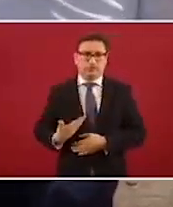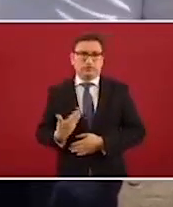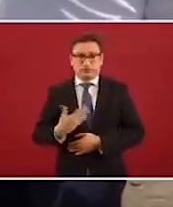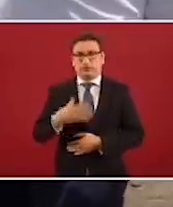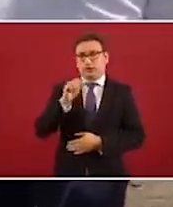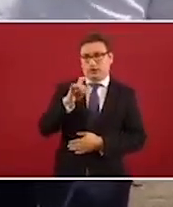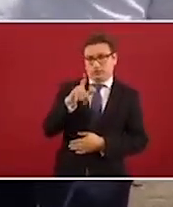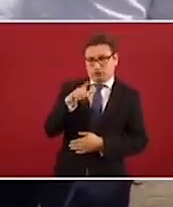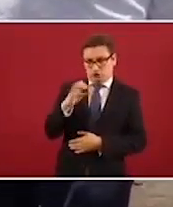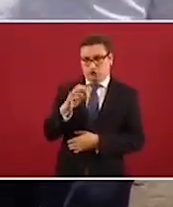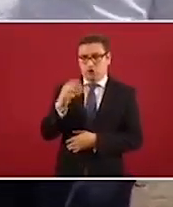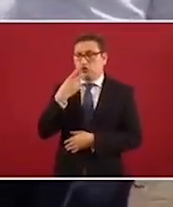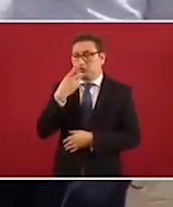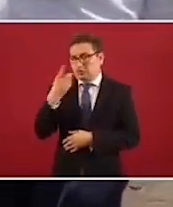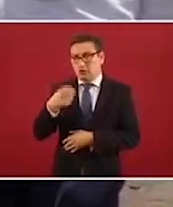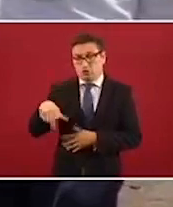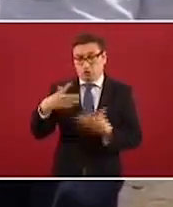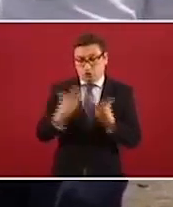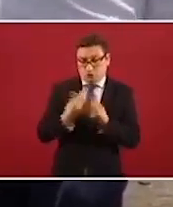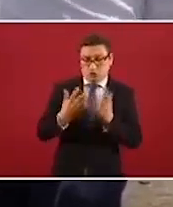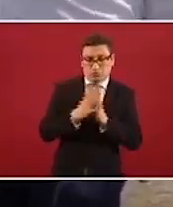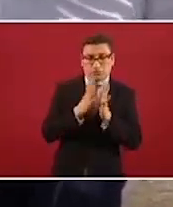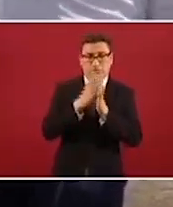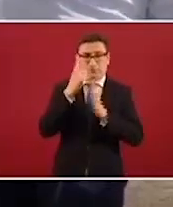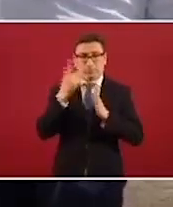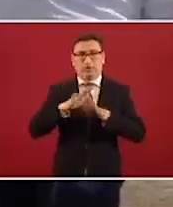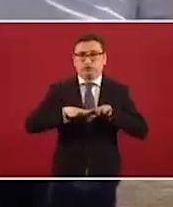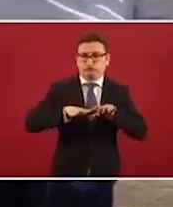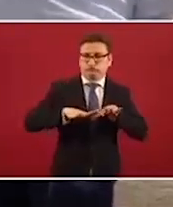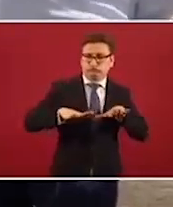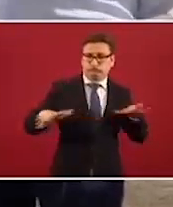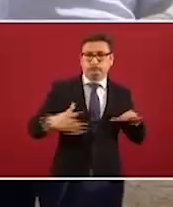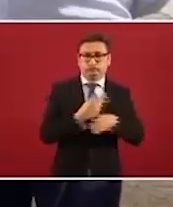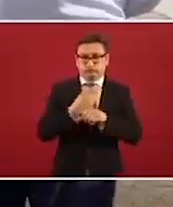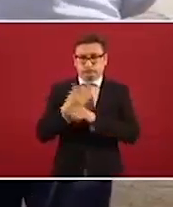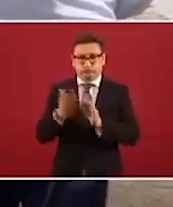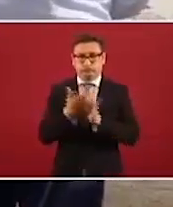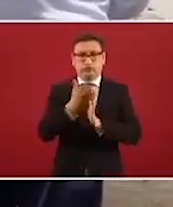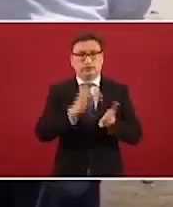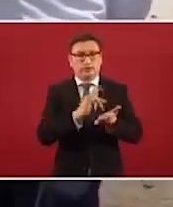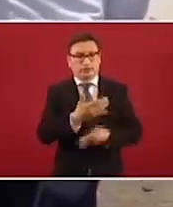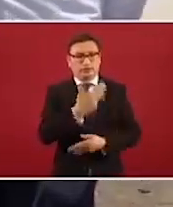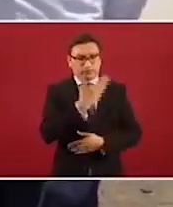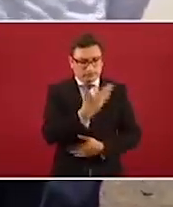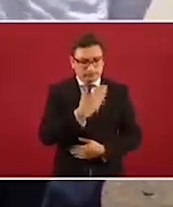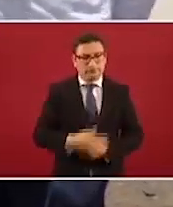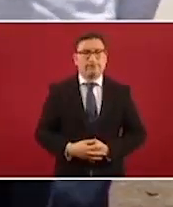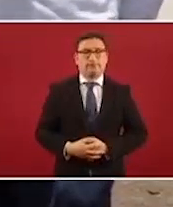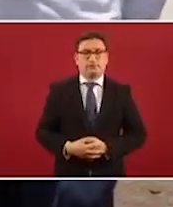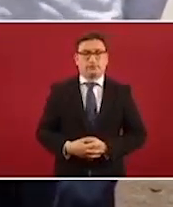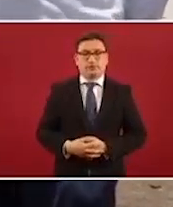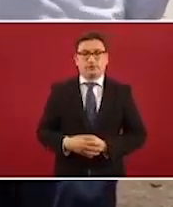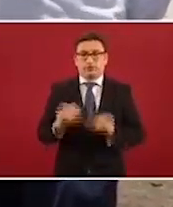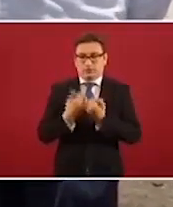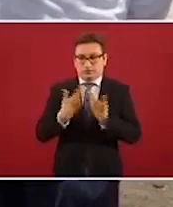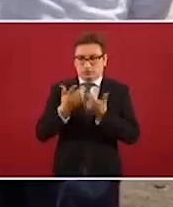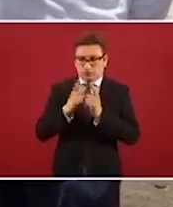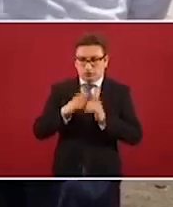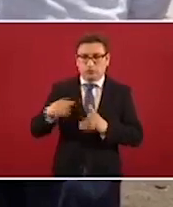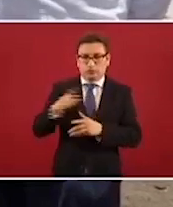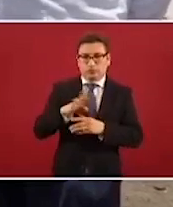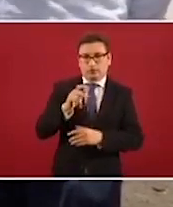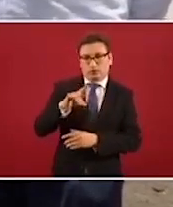por colaborar en esta importante obra para el pueblo de México. Muchas gracias en nombre de Grupo Huerta Madre Van